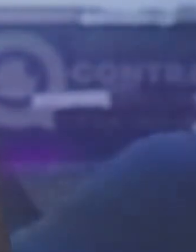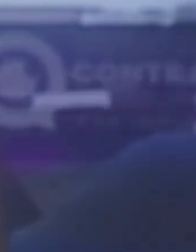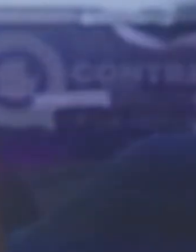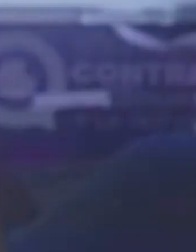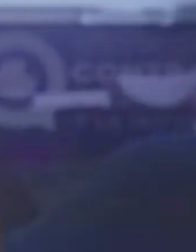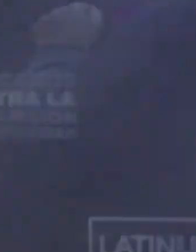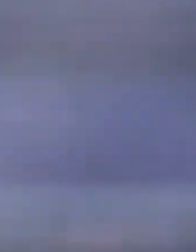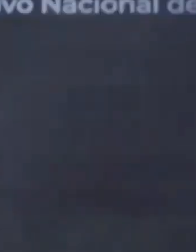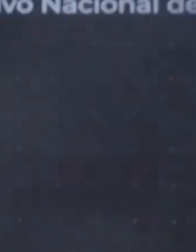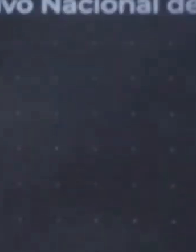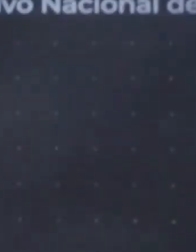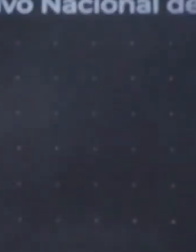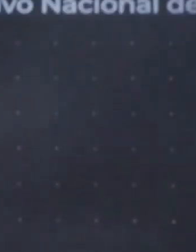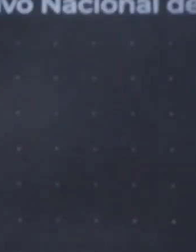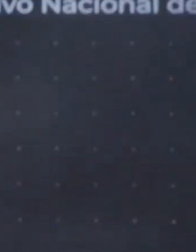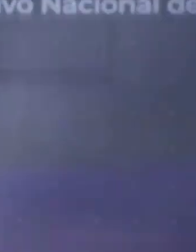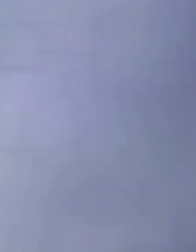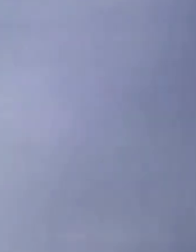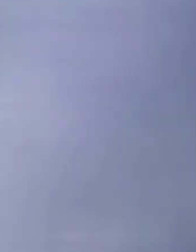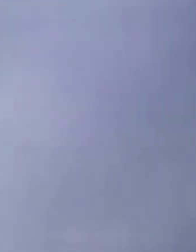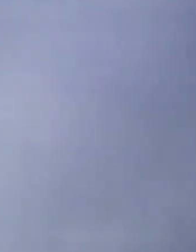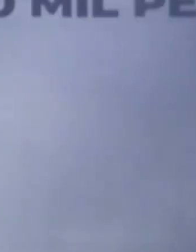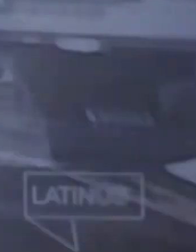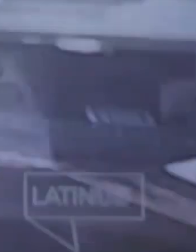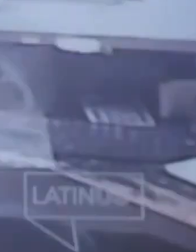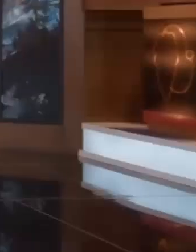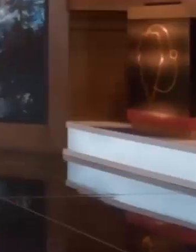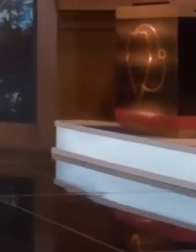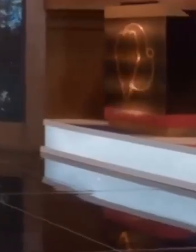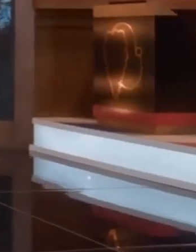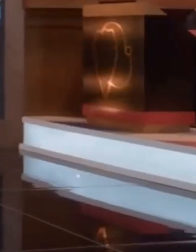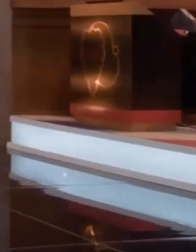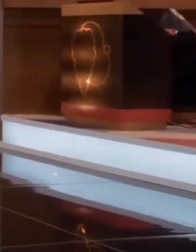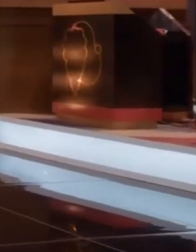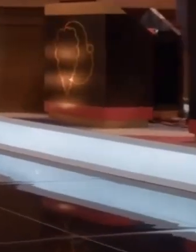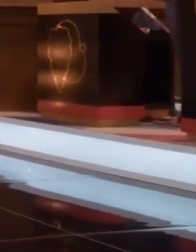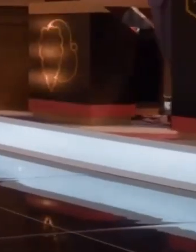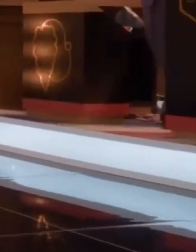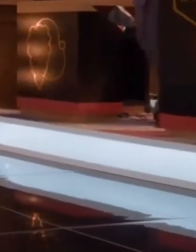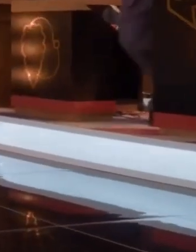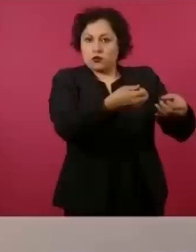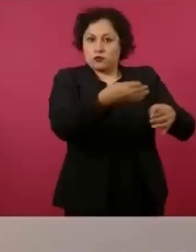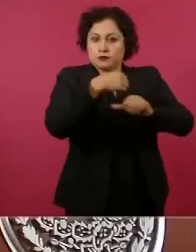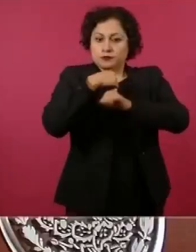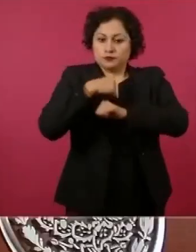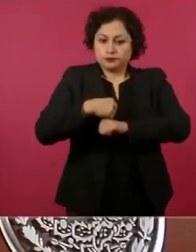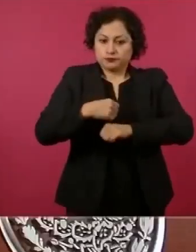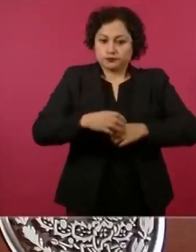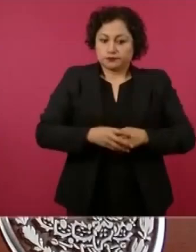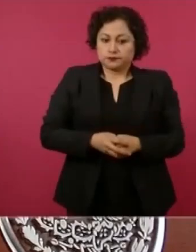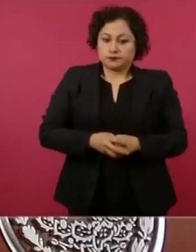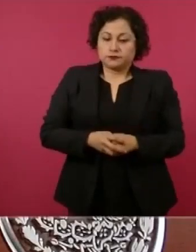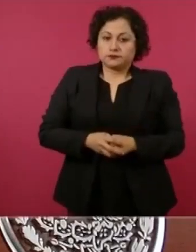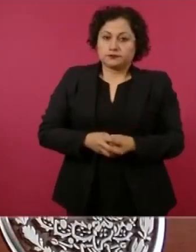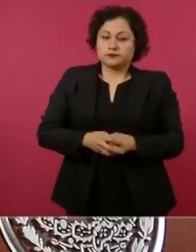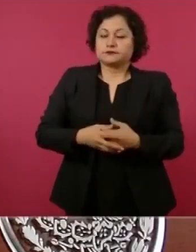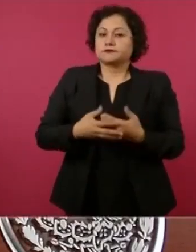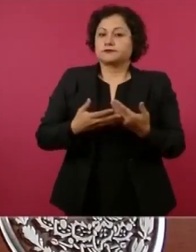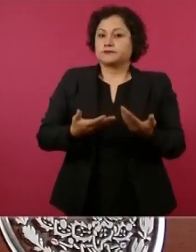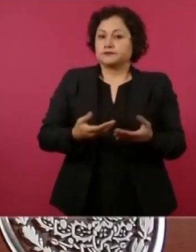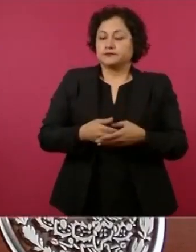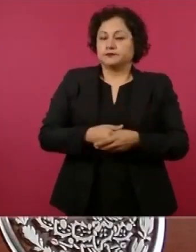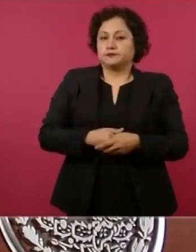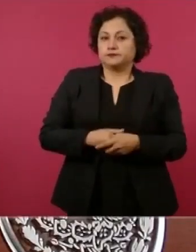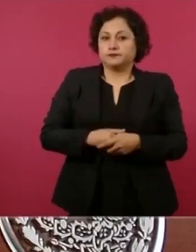Loret de Mola, Víctor Trujillo o ninguna otra persona, sino va precisamente contra la empresa en sí. Loret de Mola